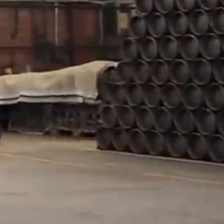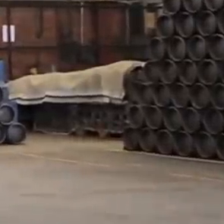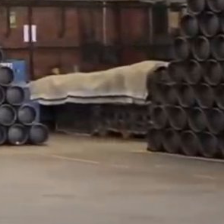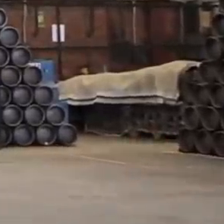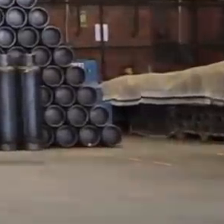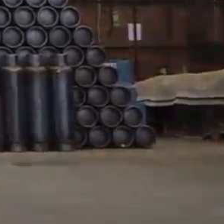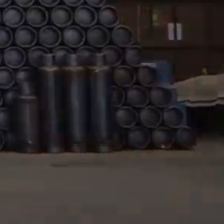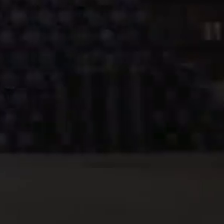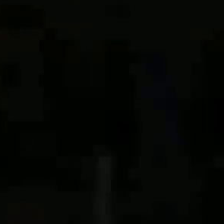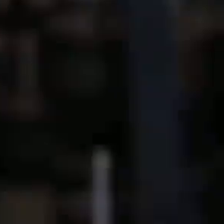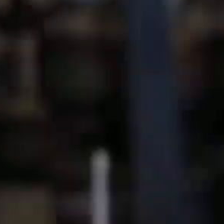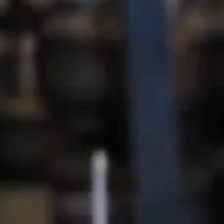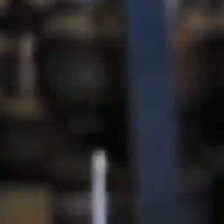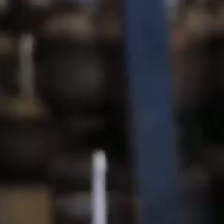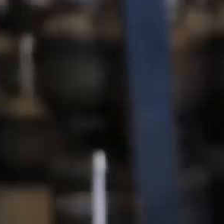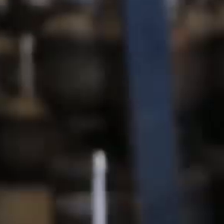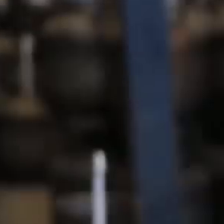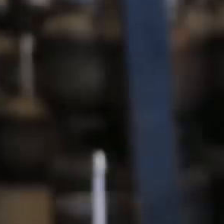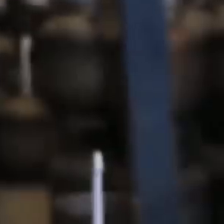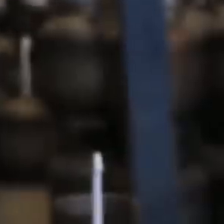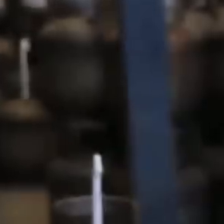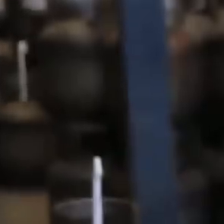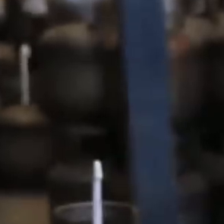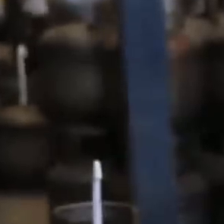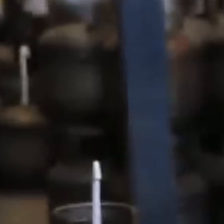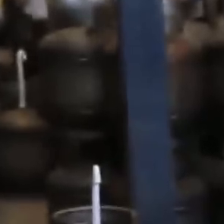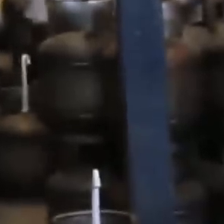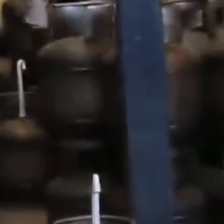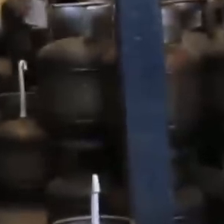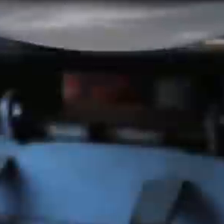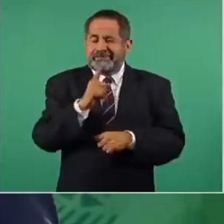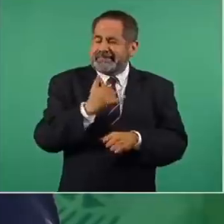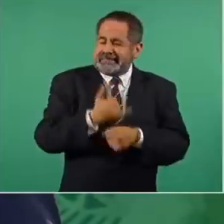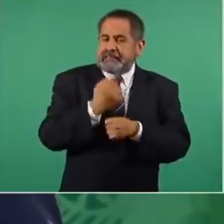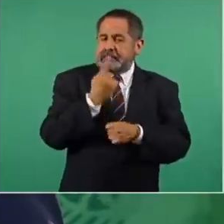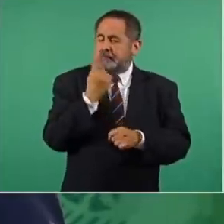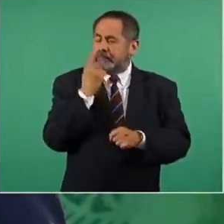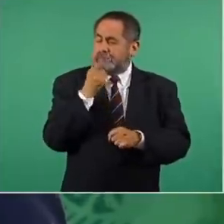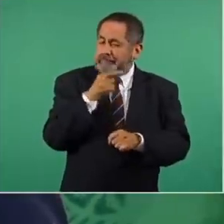de la empresa Gas Bienestar.